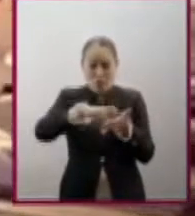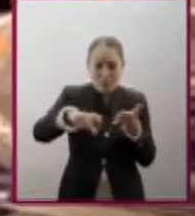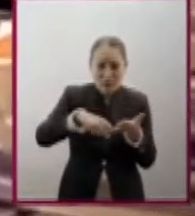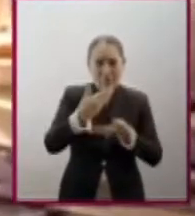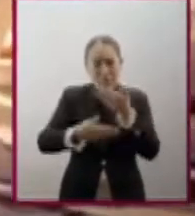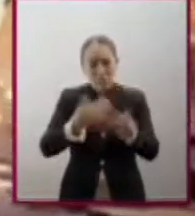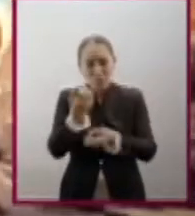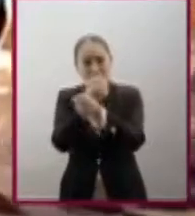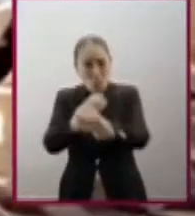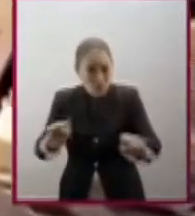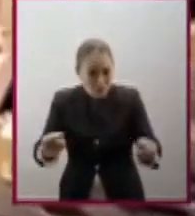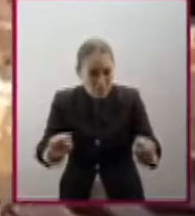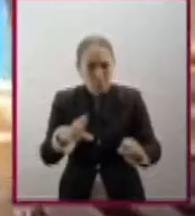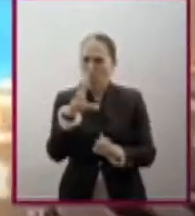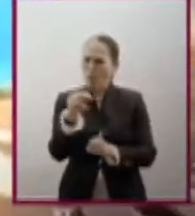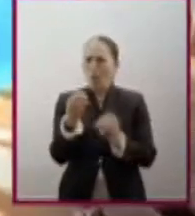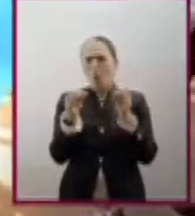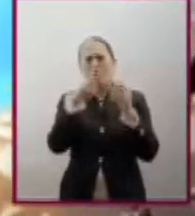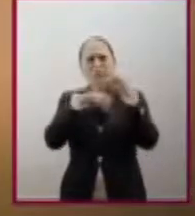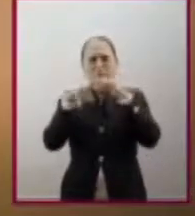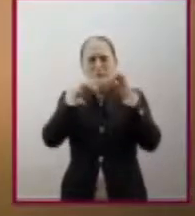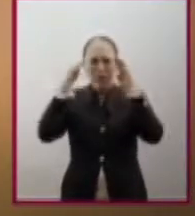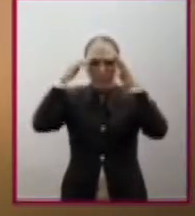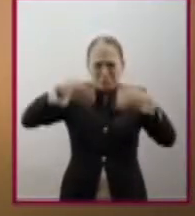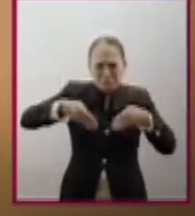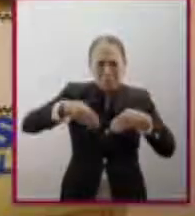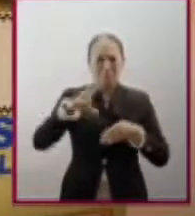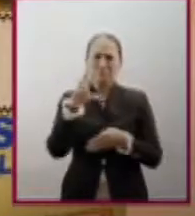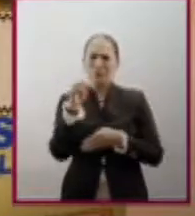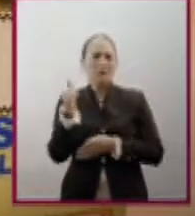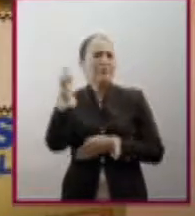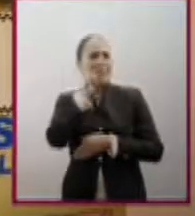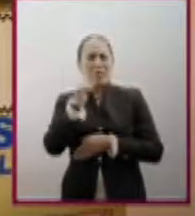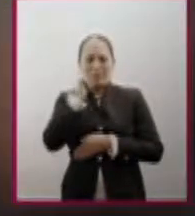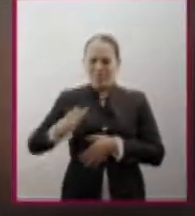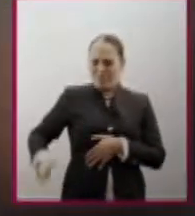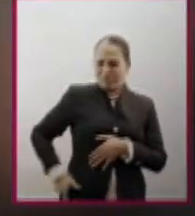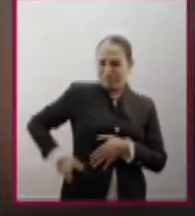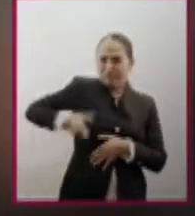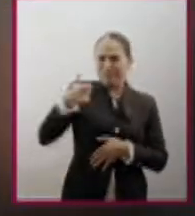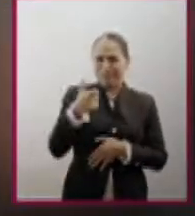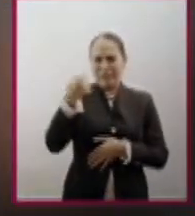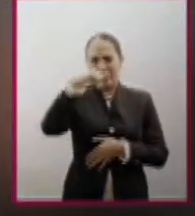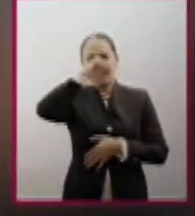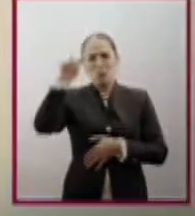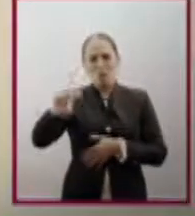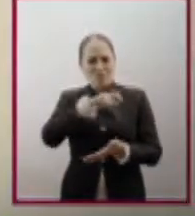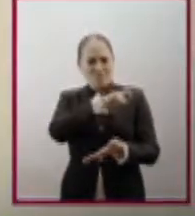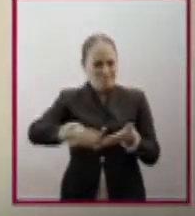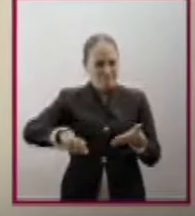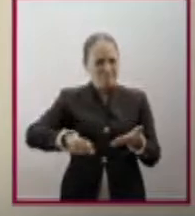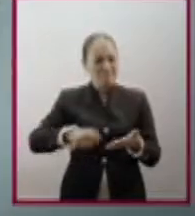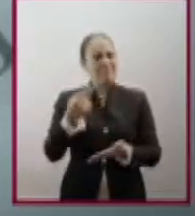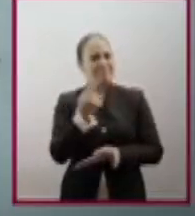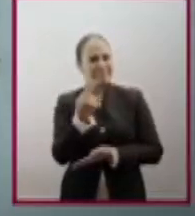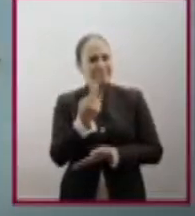aburrimiento o las preocupaciones. Lo más importante es tener siempre dinero en el bolsillo para consumir.